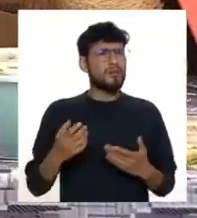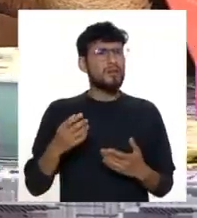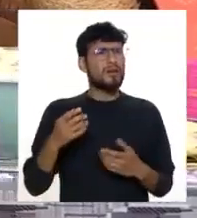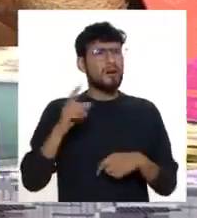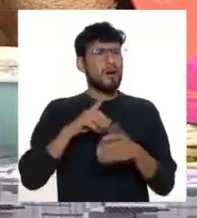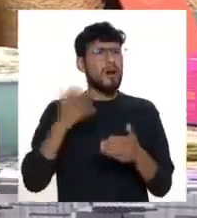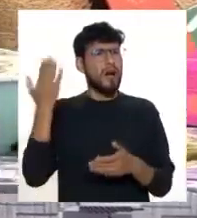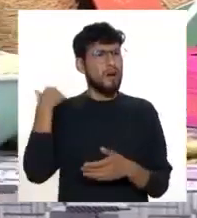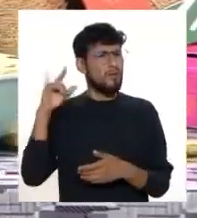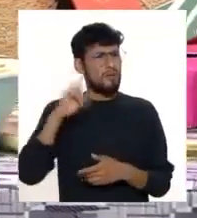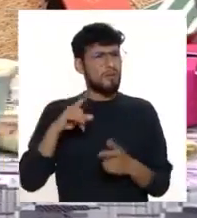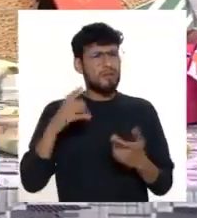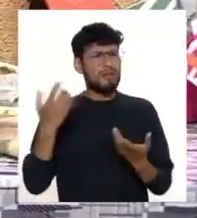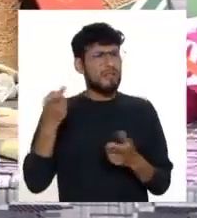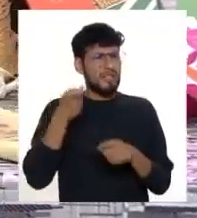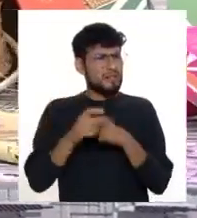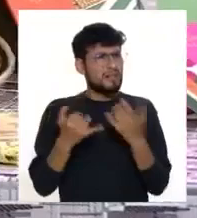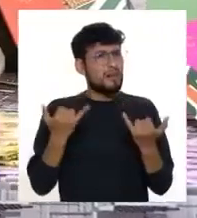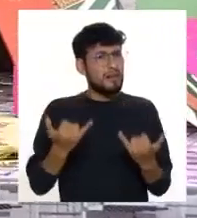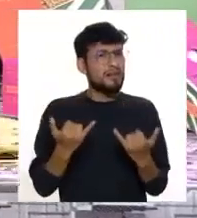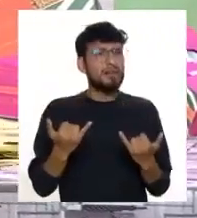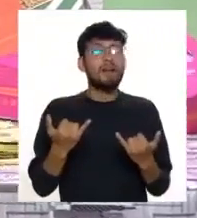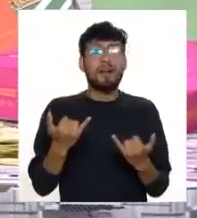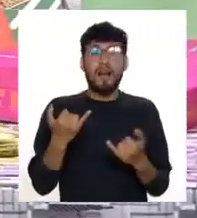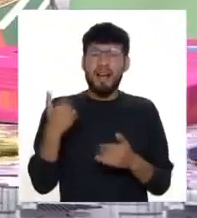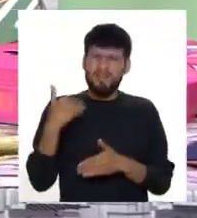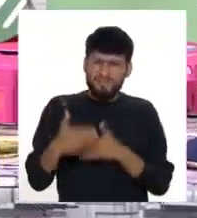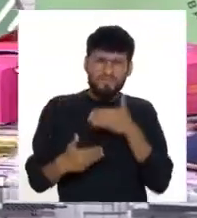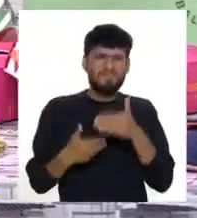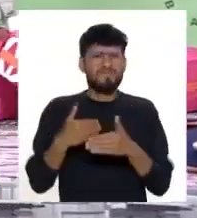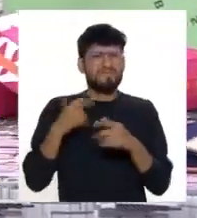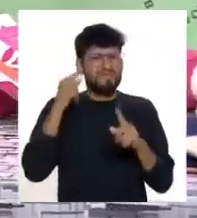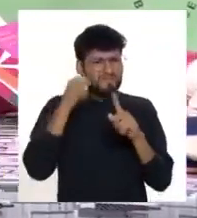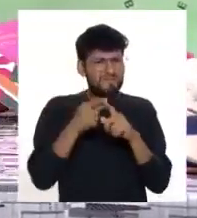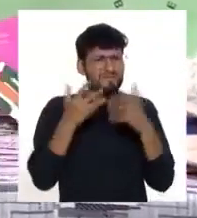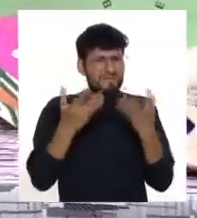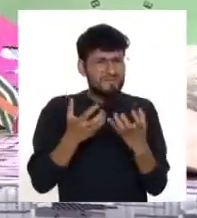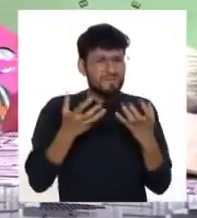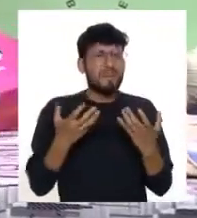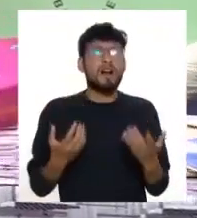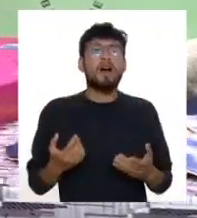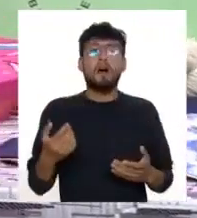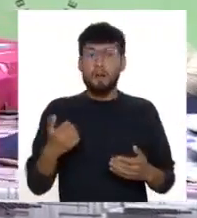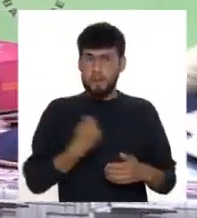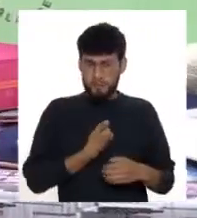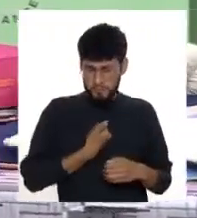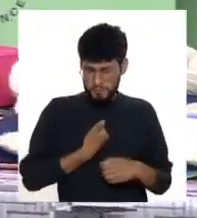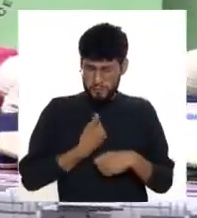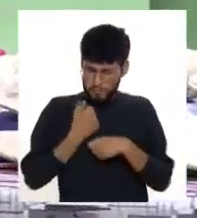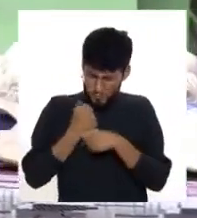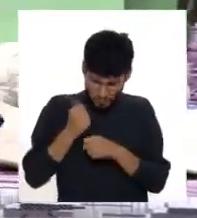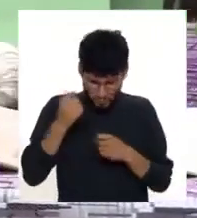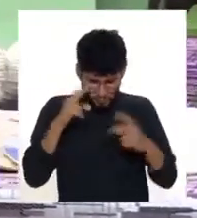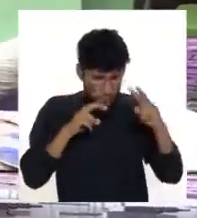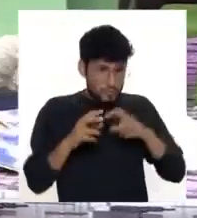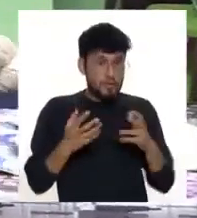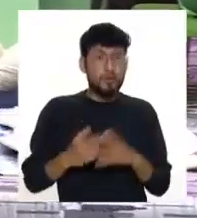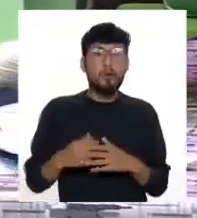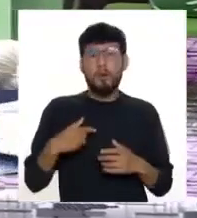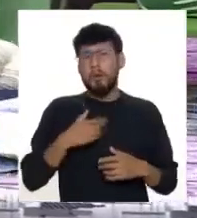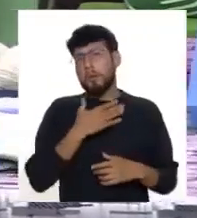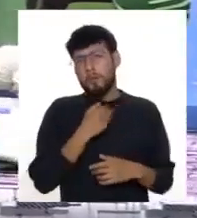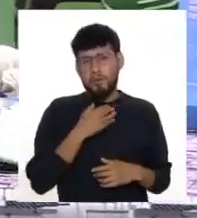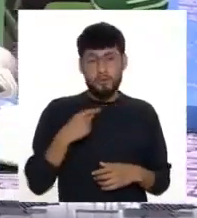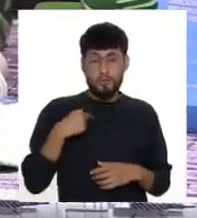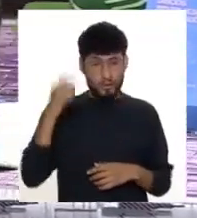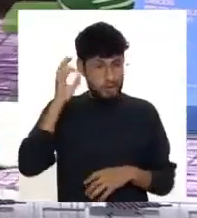usaba antes que no nos hacía daño y en ese camino en esa búsqueda es que empiezo a hacer mis propios productos inicialmente como un Hobby porque